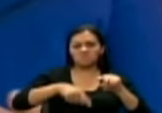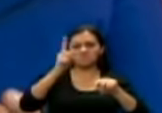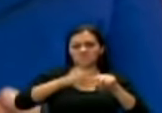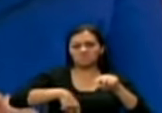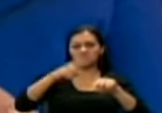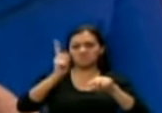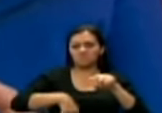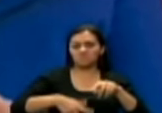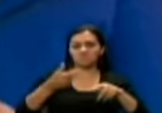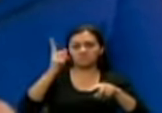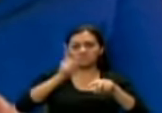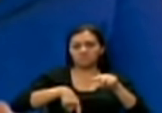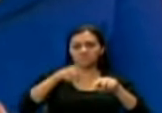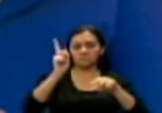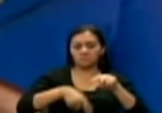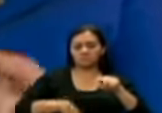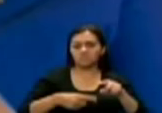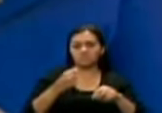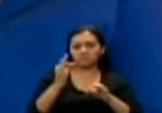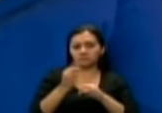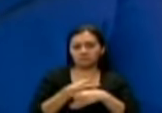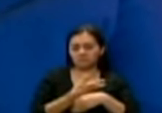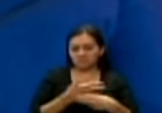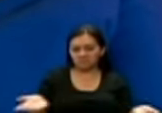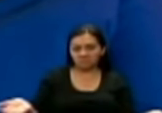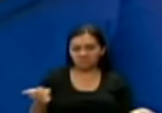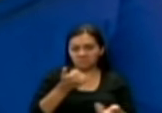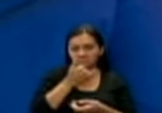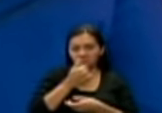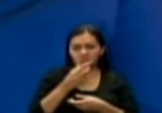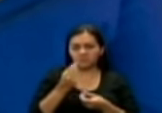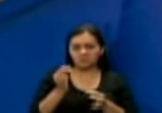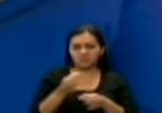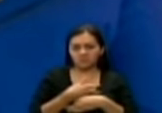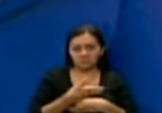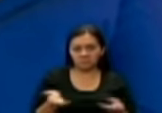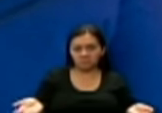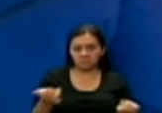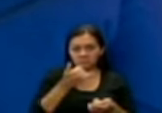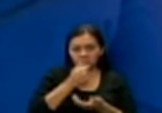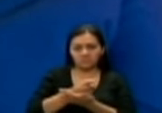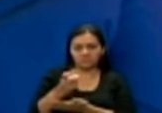poder también, que quieren crear, ¿verdad?, que no funciona ningún órgano del Estado,